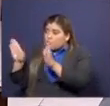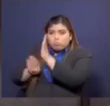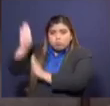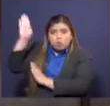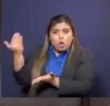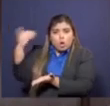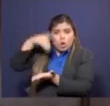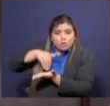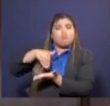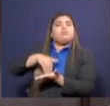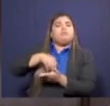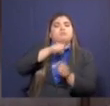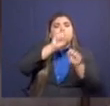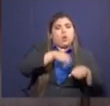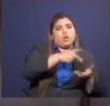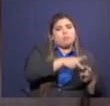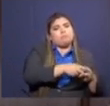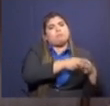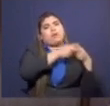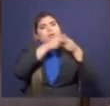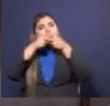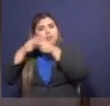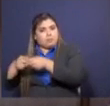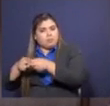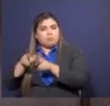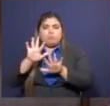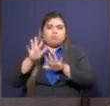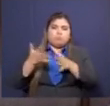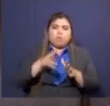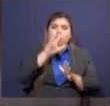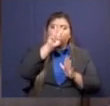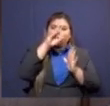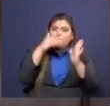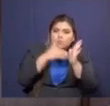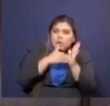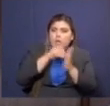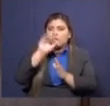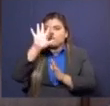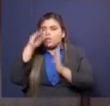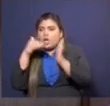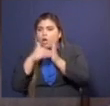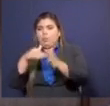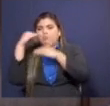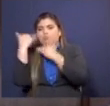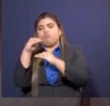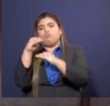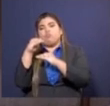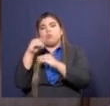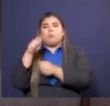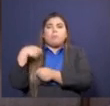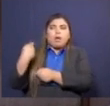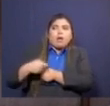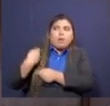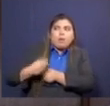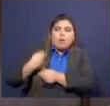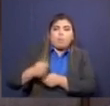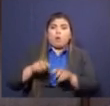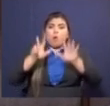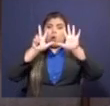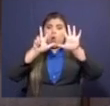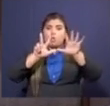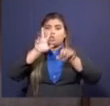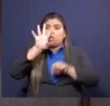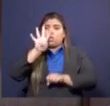para financiarte préstamos entre 2.000 y 5.000 balboas en cómodos plazos de 84 meses, o